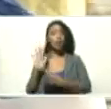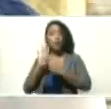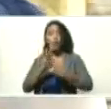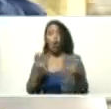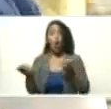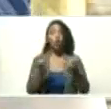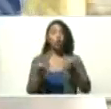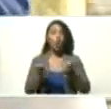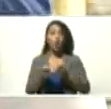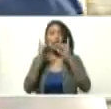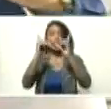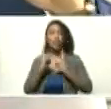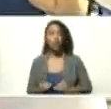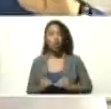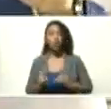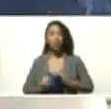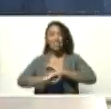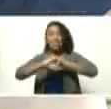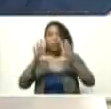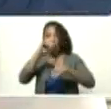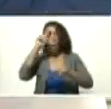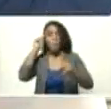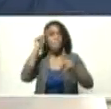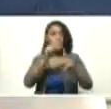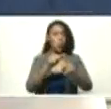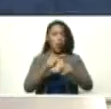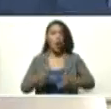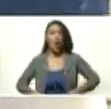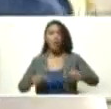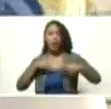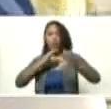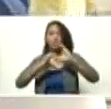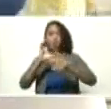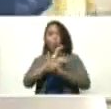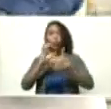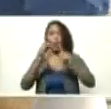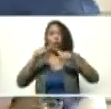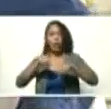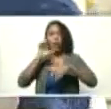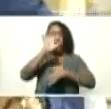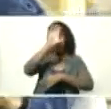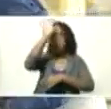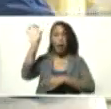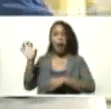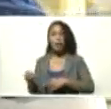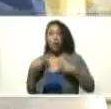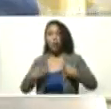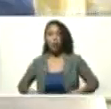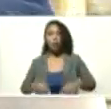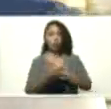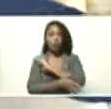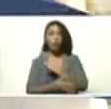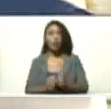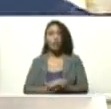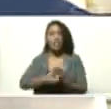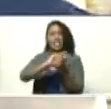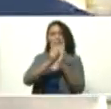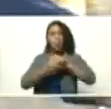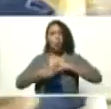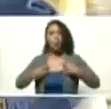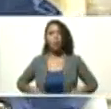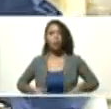decisivo, determinante en la vida comunicacional y cultural de los países y de la humanidad. Cambió la